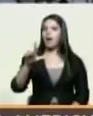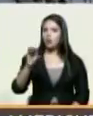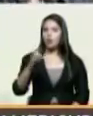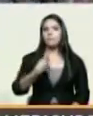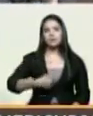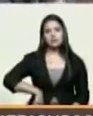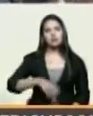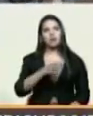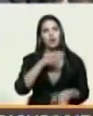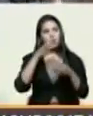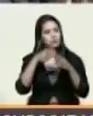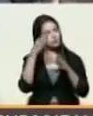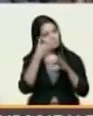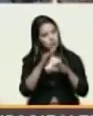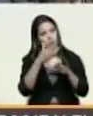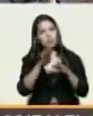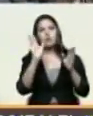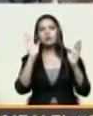de la comisión.